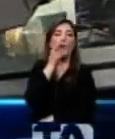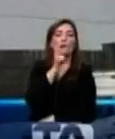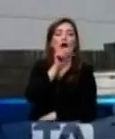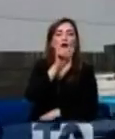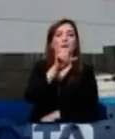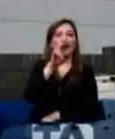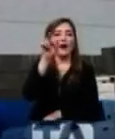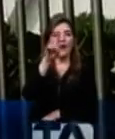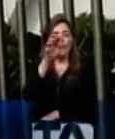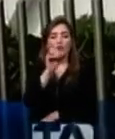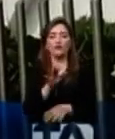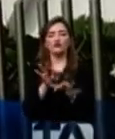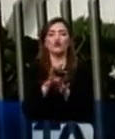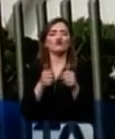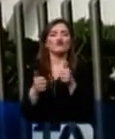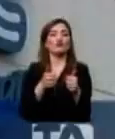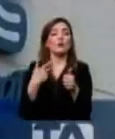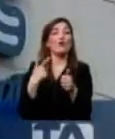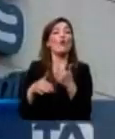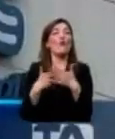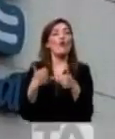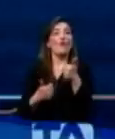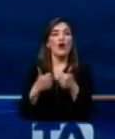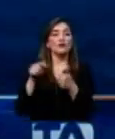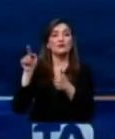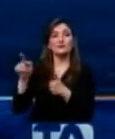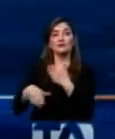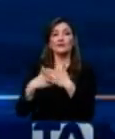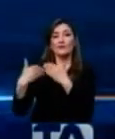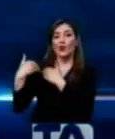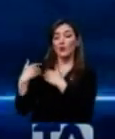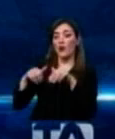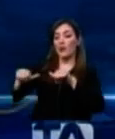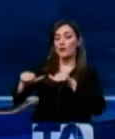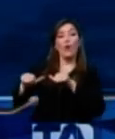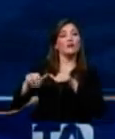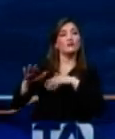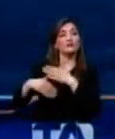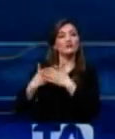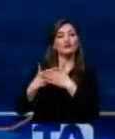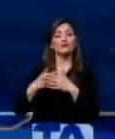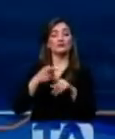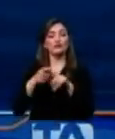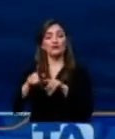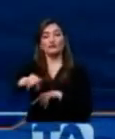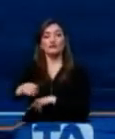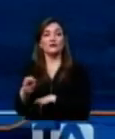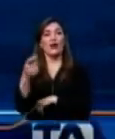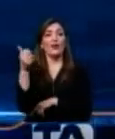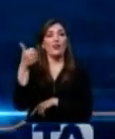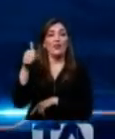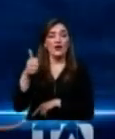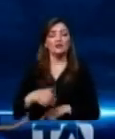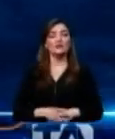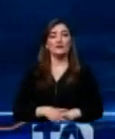como funciones el manejo del paquete accionario de estos medios la gestión y administración entre otros de tc televisión